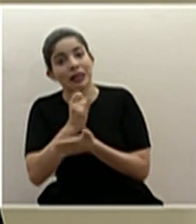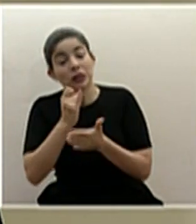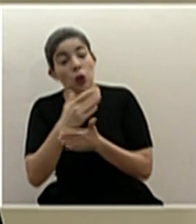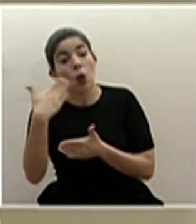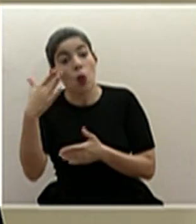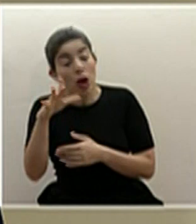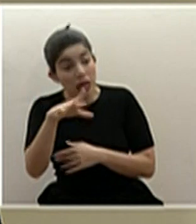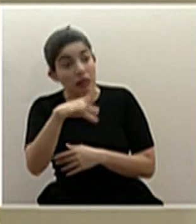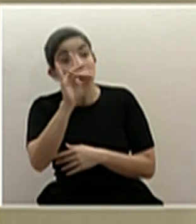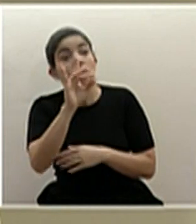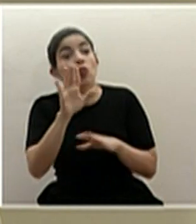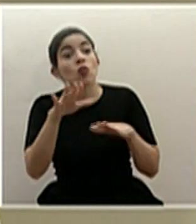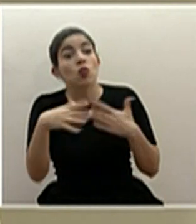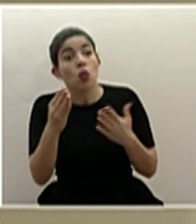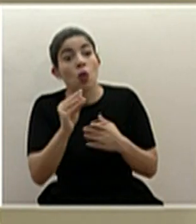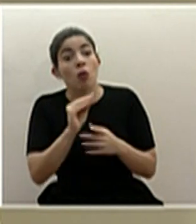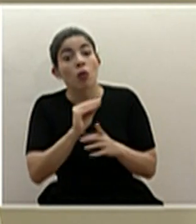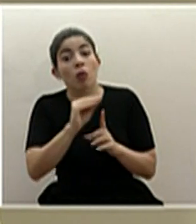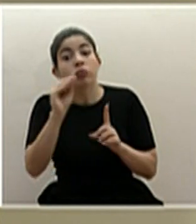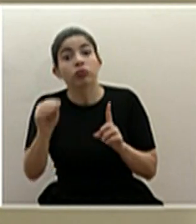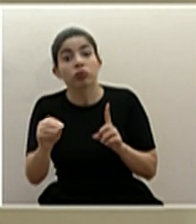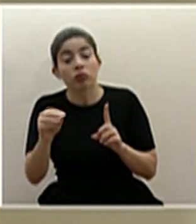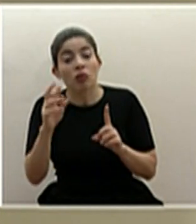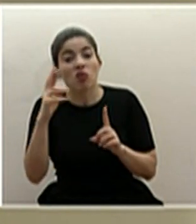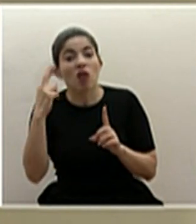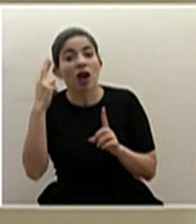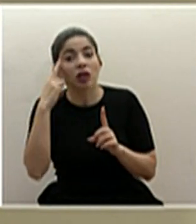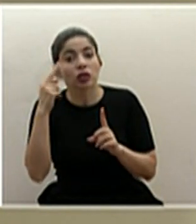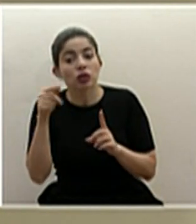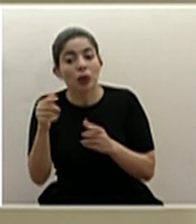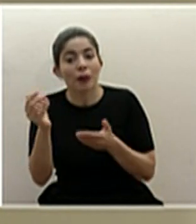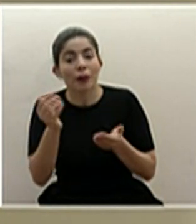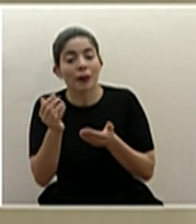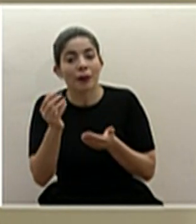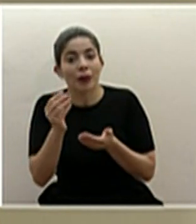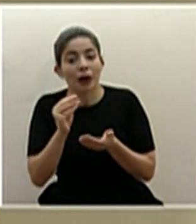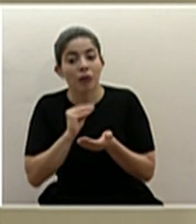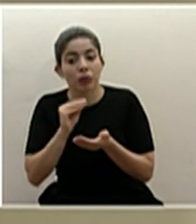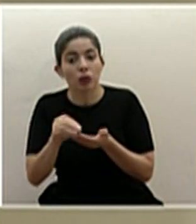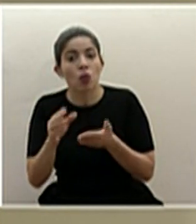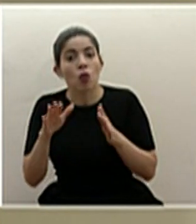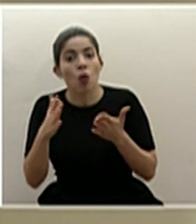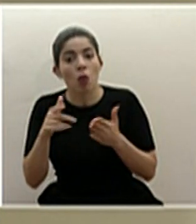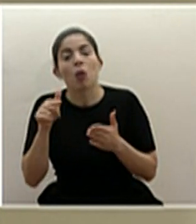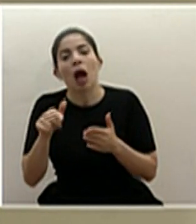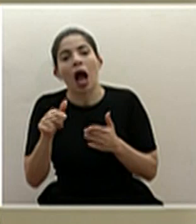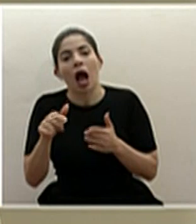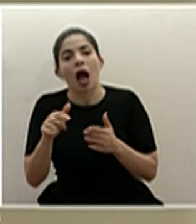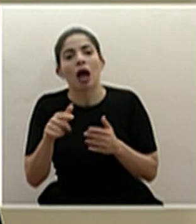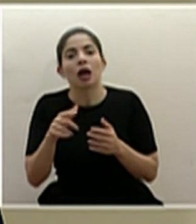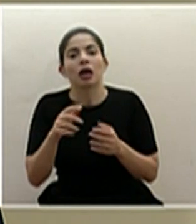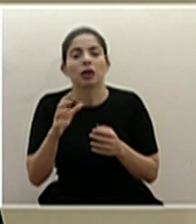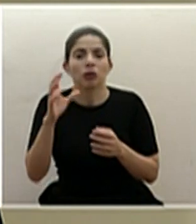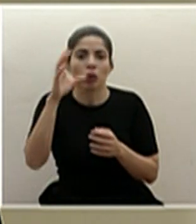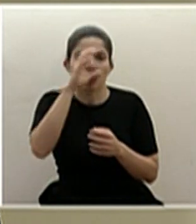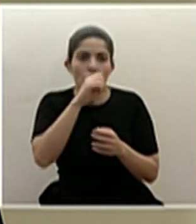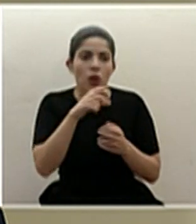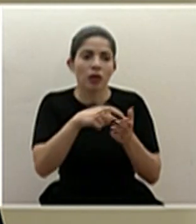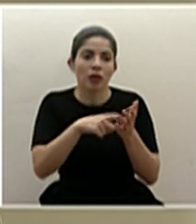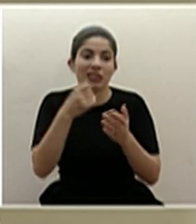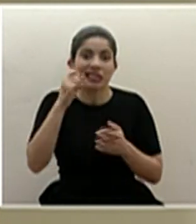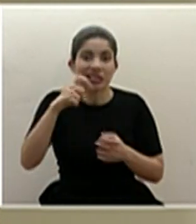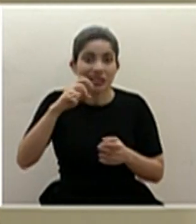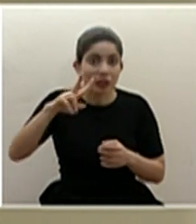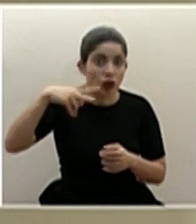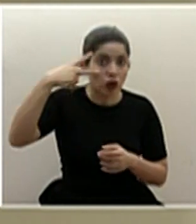que se detecte eventualmente cuál ha haber sido la causa de exposición al bebé, pues ahí se tomarán las condiciones necesarias. Hay que